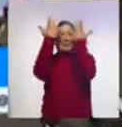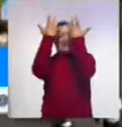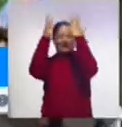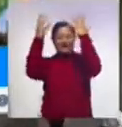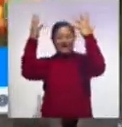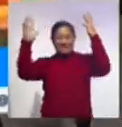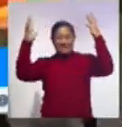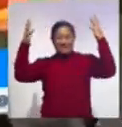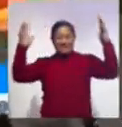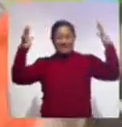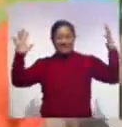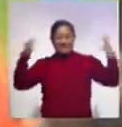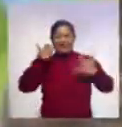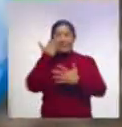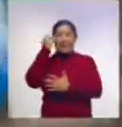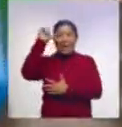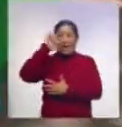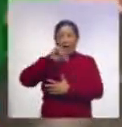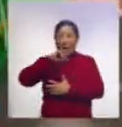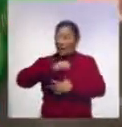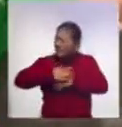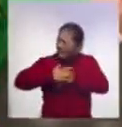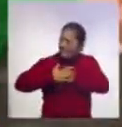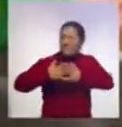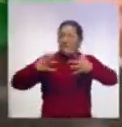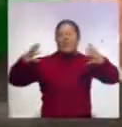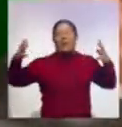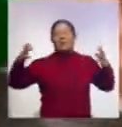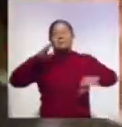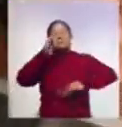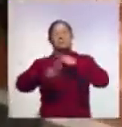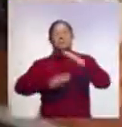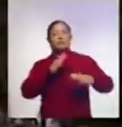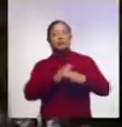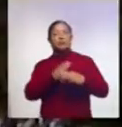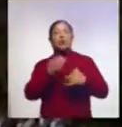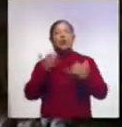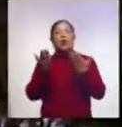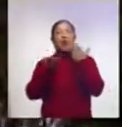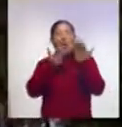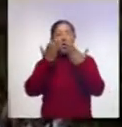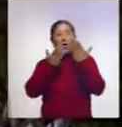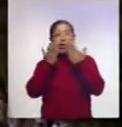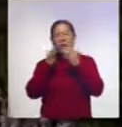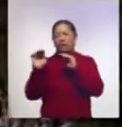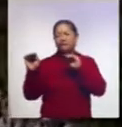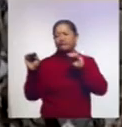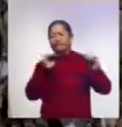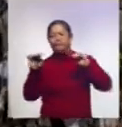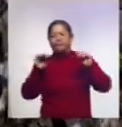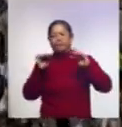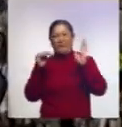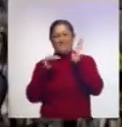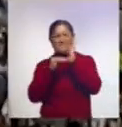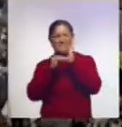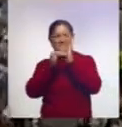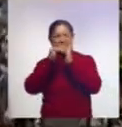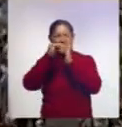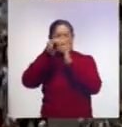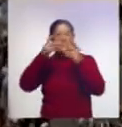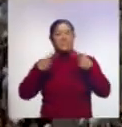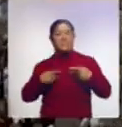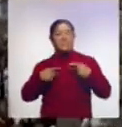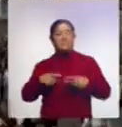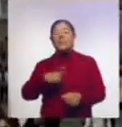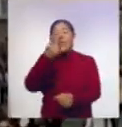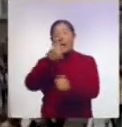la mayor jamás realizada en el mundo. Los estudiantes han logrado movilizar a millones de personas. Las primeras protestas